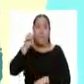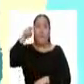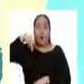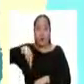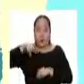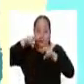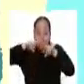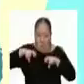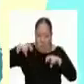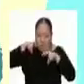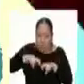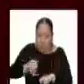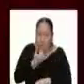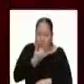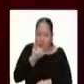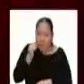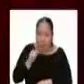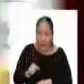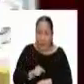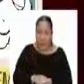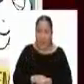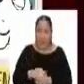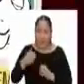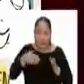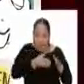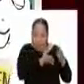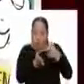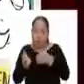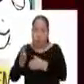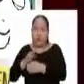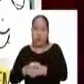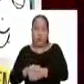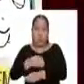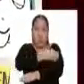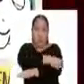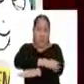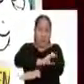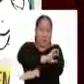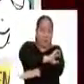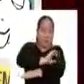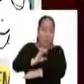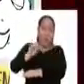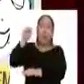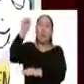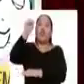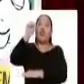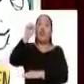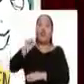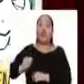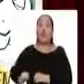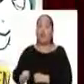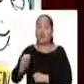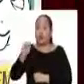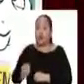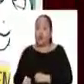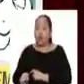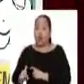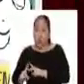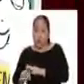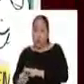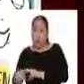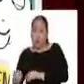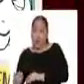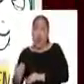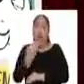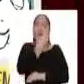fenómeno. Humboldt. Hay una corriente oceánica en dirección sur a norte, originada por el ascenso de aguas profundas